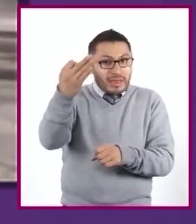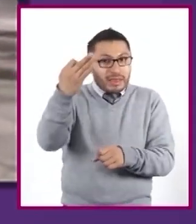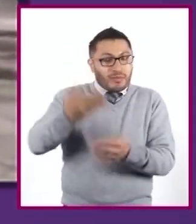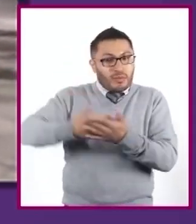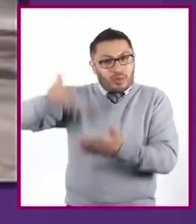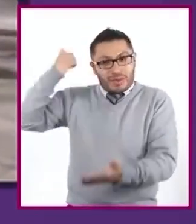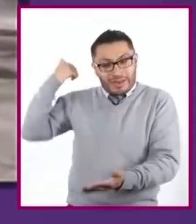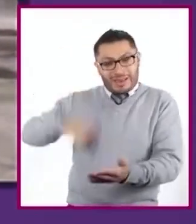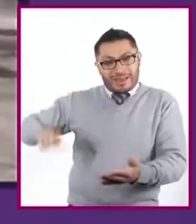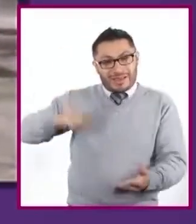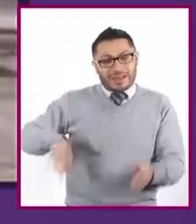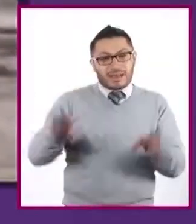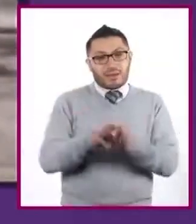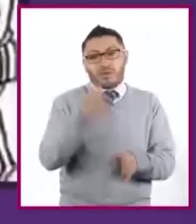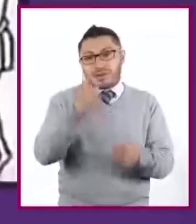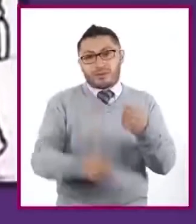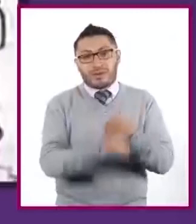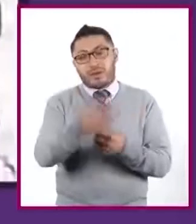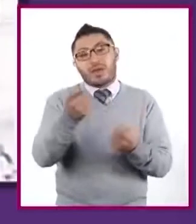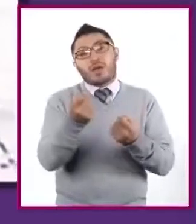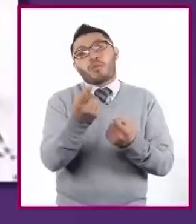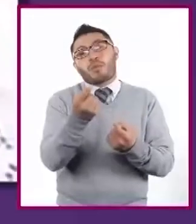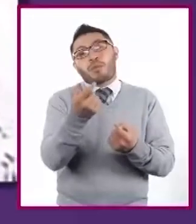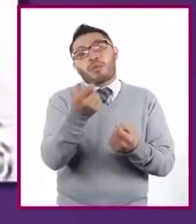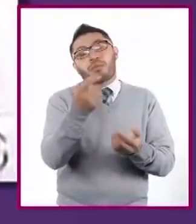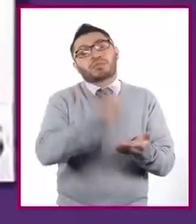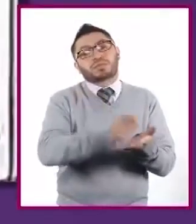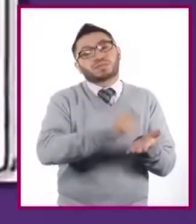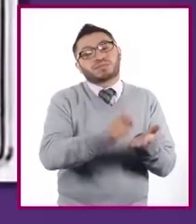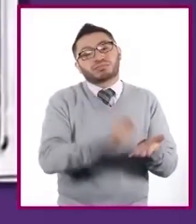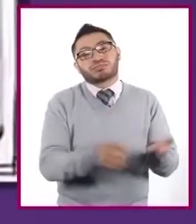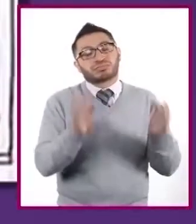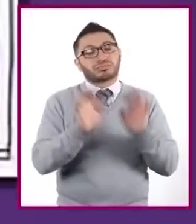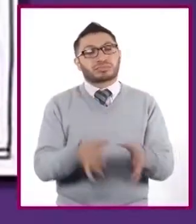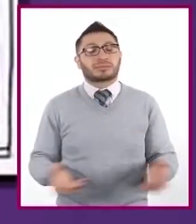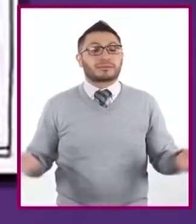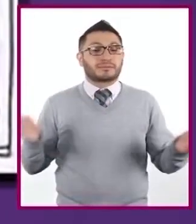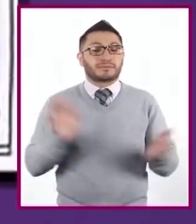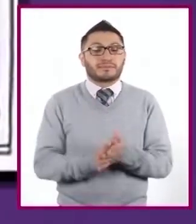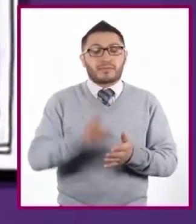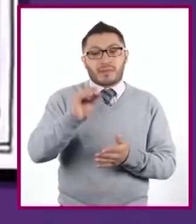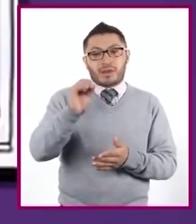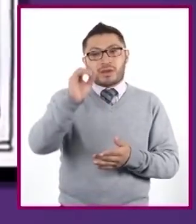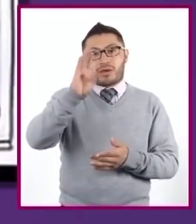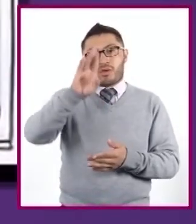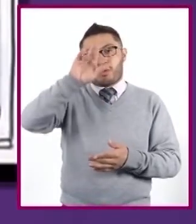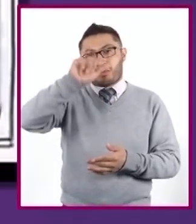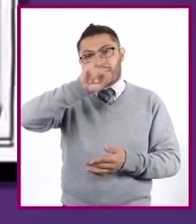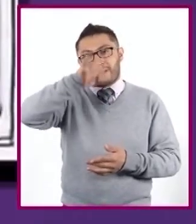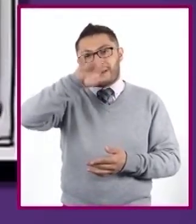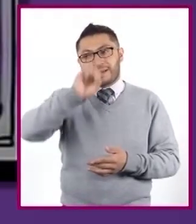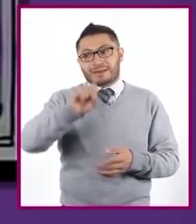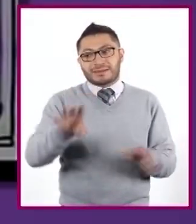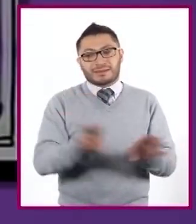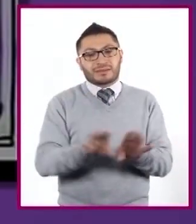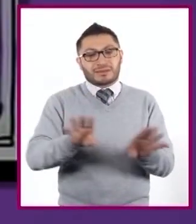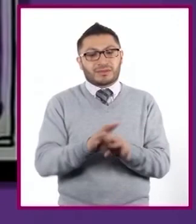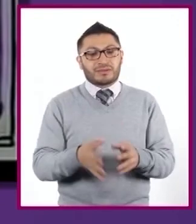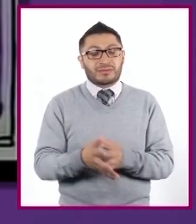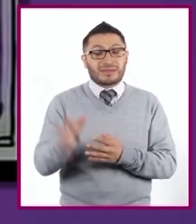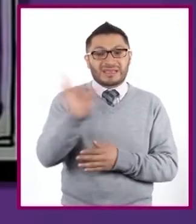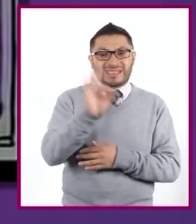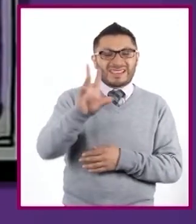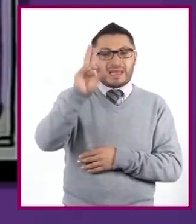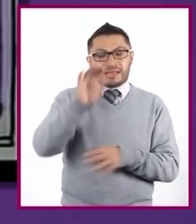entonces se documentan muy poco. En los obrajes la situación era, bueno, no, tal vez no